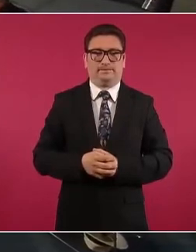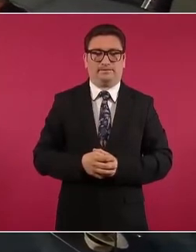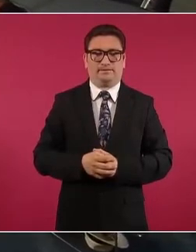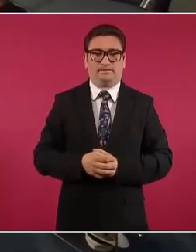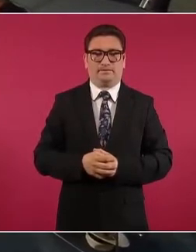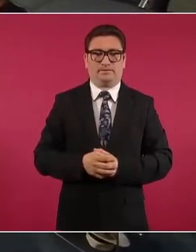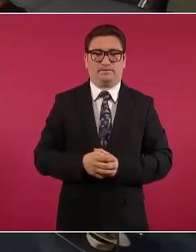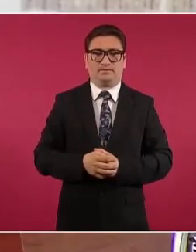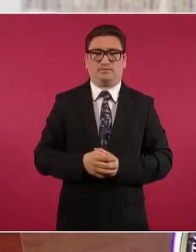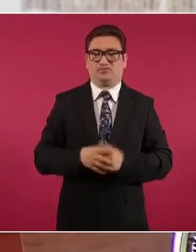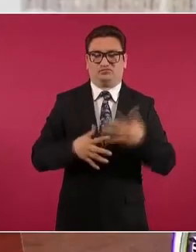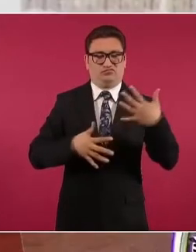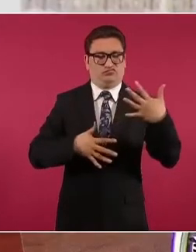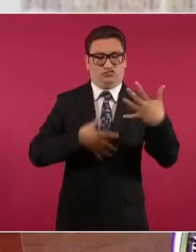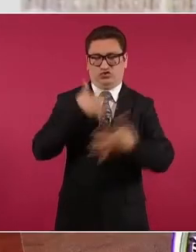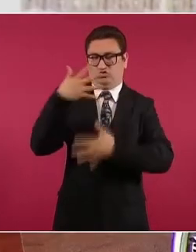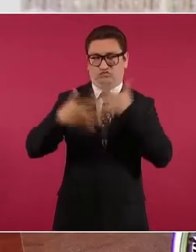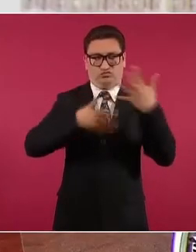No la violencia,